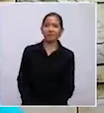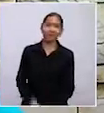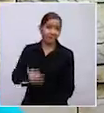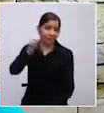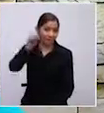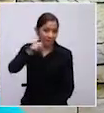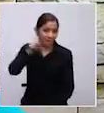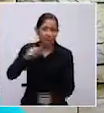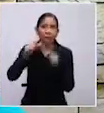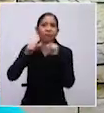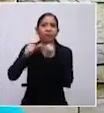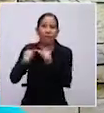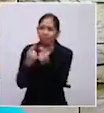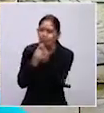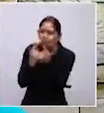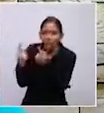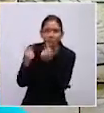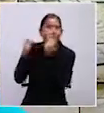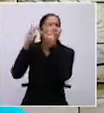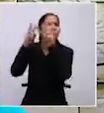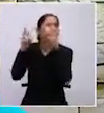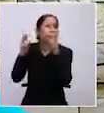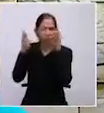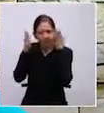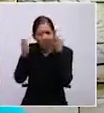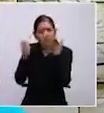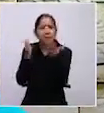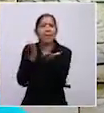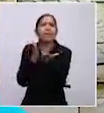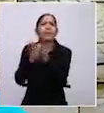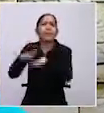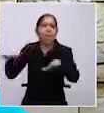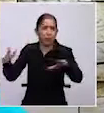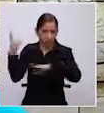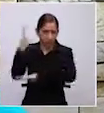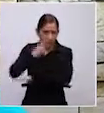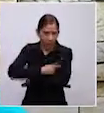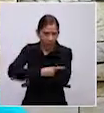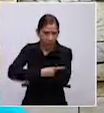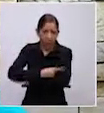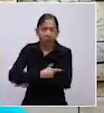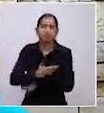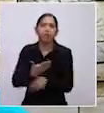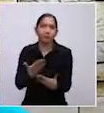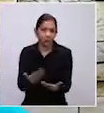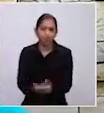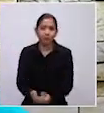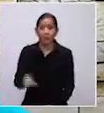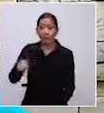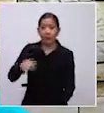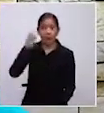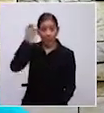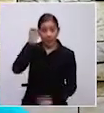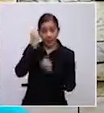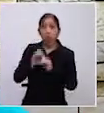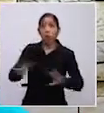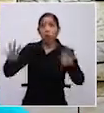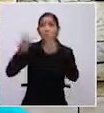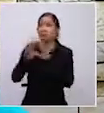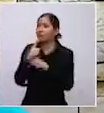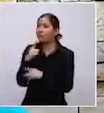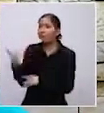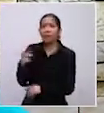Así es, y continuamos con, dando atención a lo que es el Día del Niño, el Día de la Niña en nuestro estado plurinacional. Nos acompaña